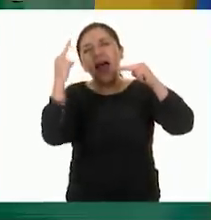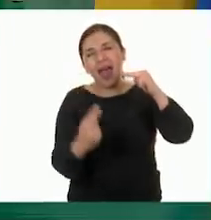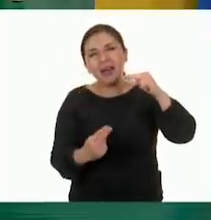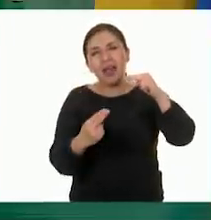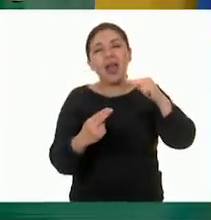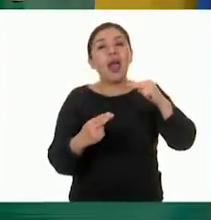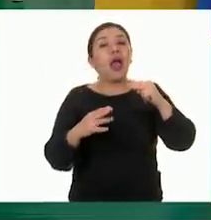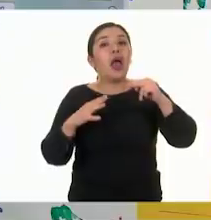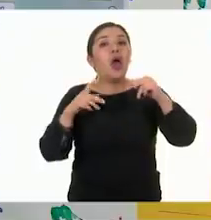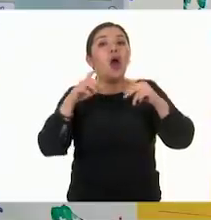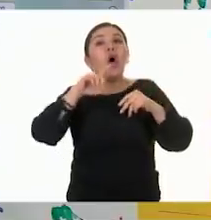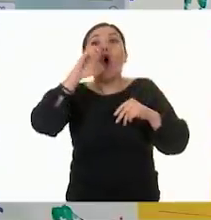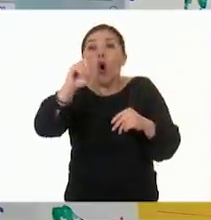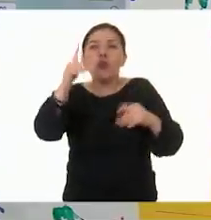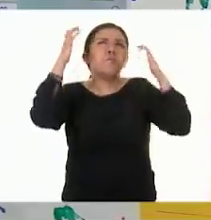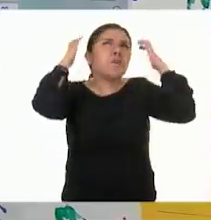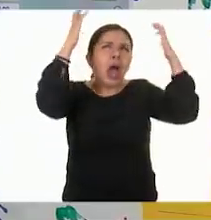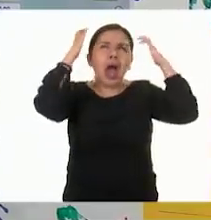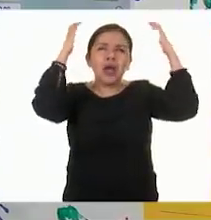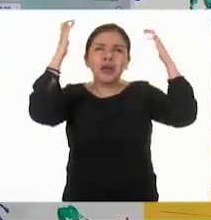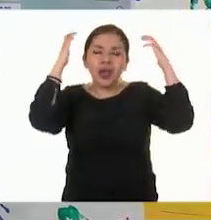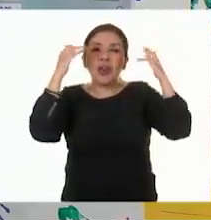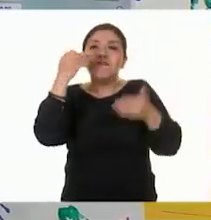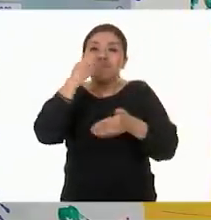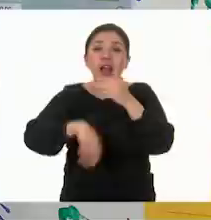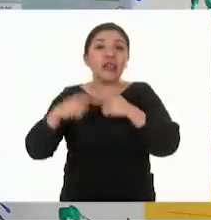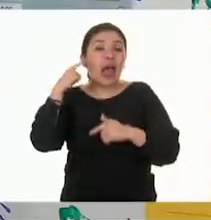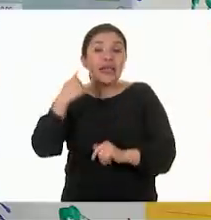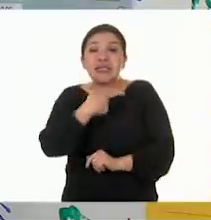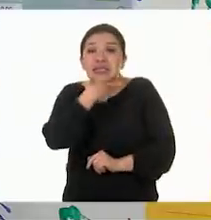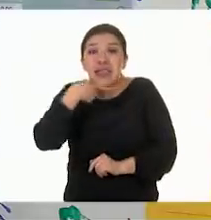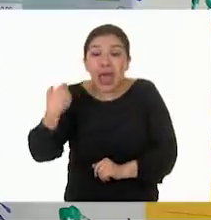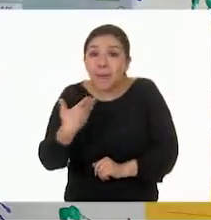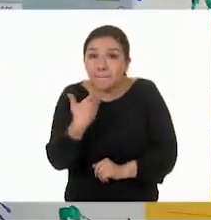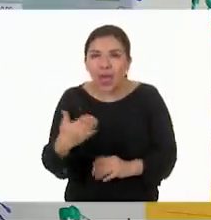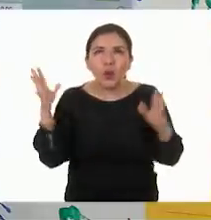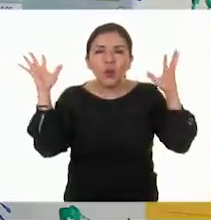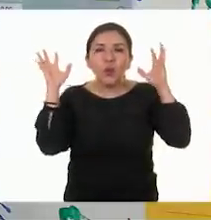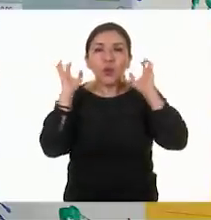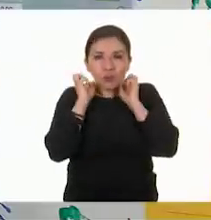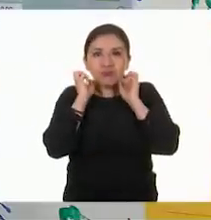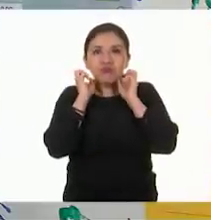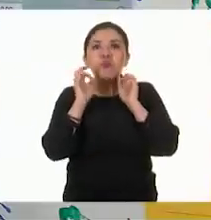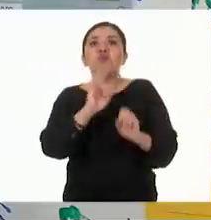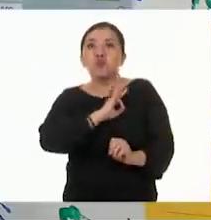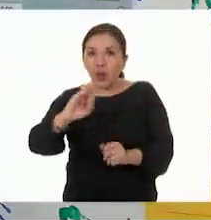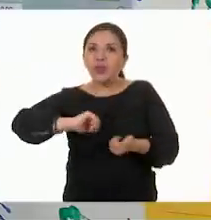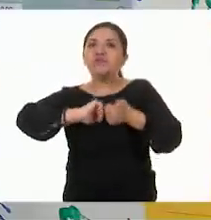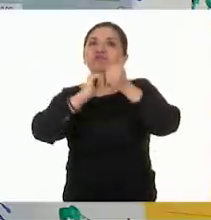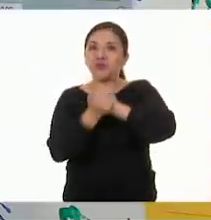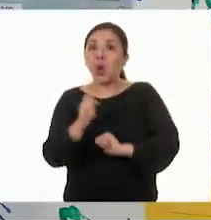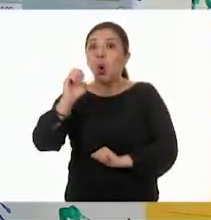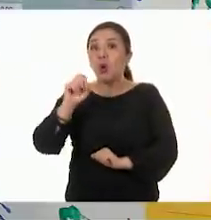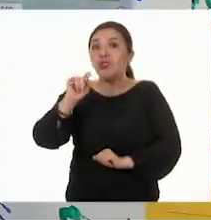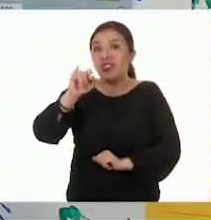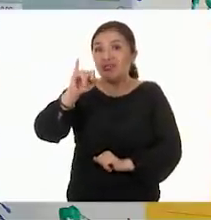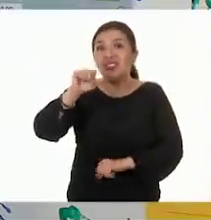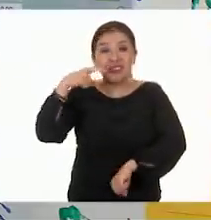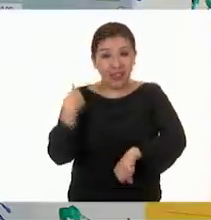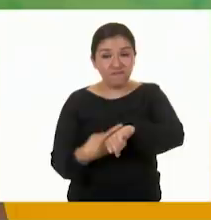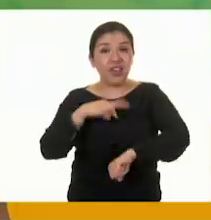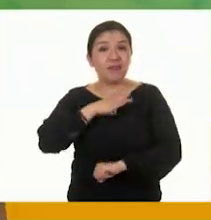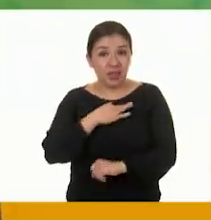dejas que tus... o te bañas, si no dejas que tus oídos se sequen bien, puedes tener síntomas de una